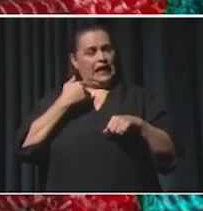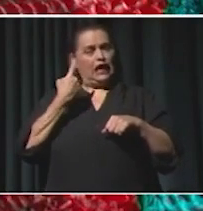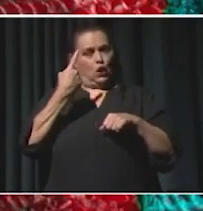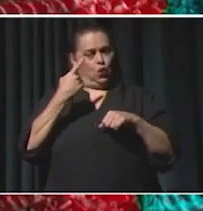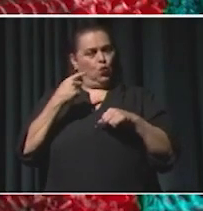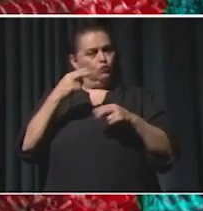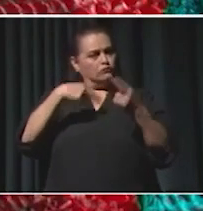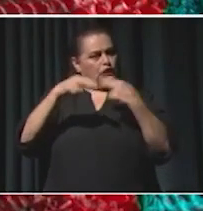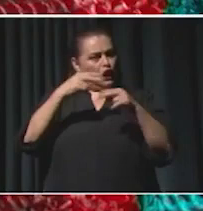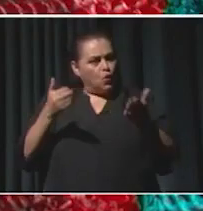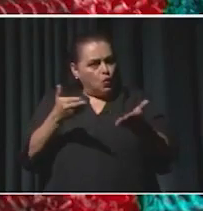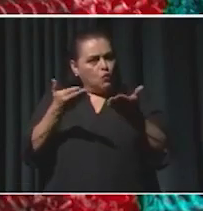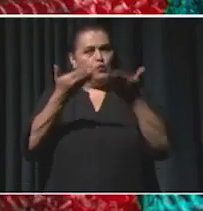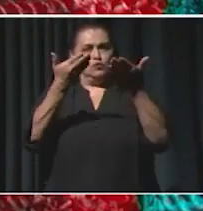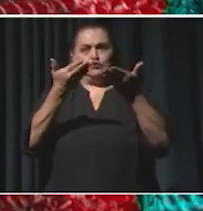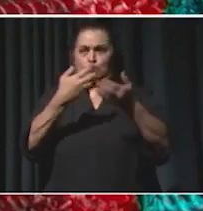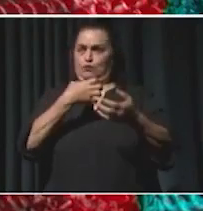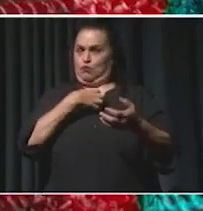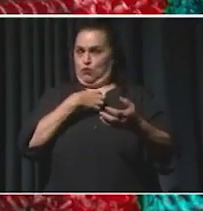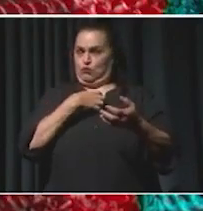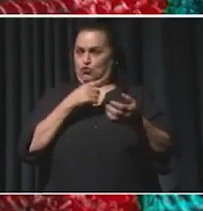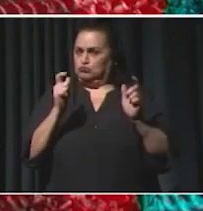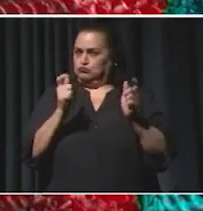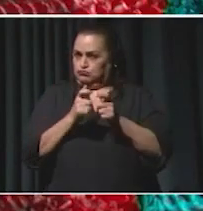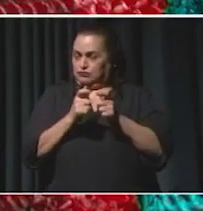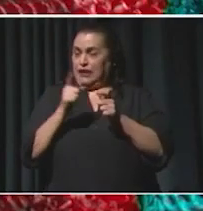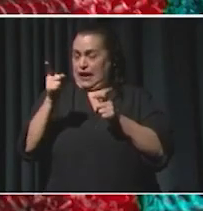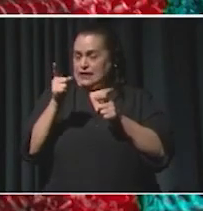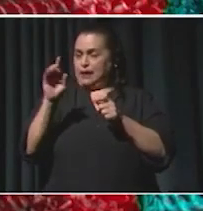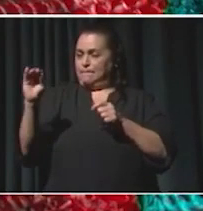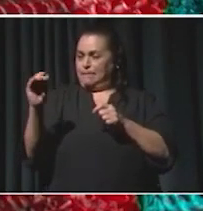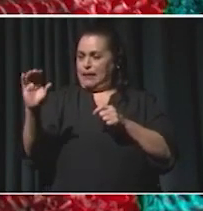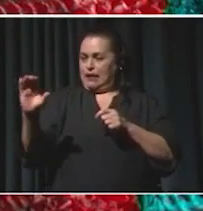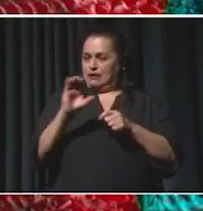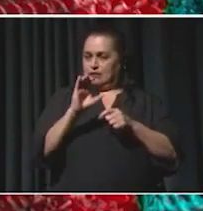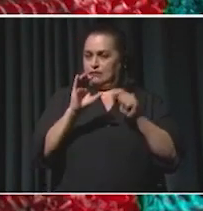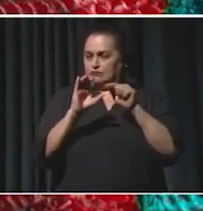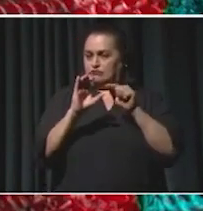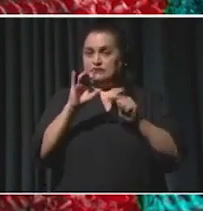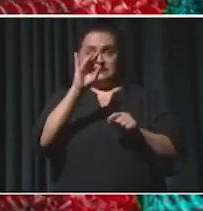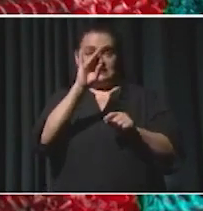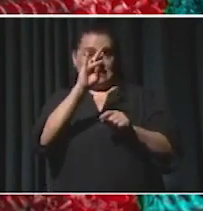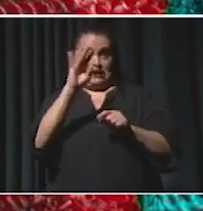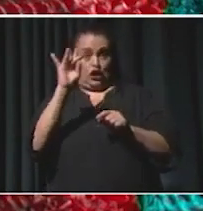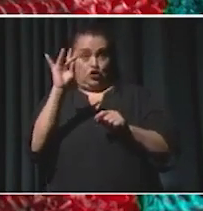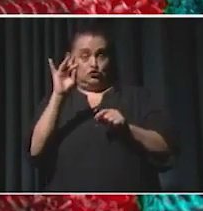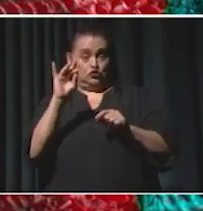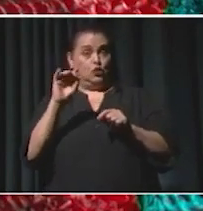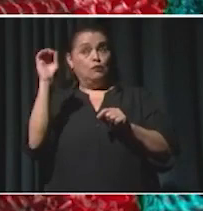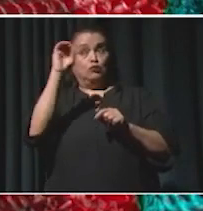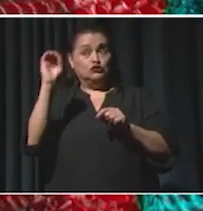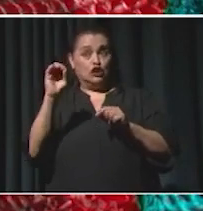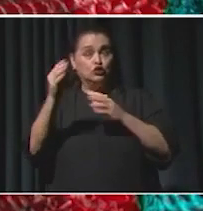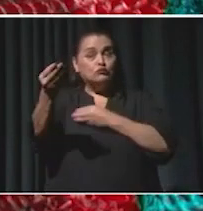emprendimiento, que tiene un negocio, ella va a invertir el 78% de regreso en su comunidad.